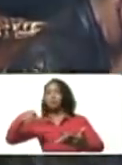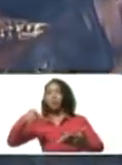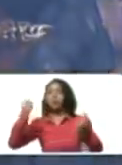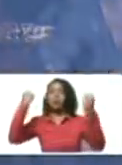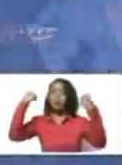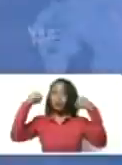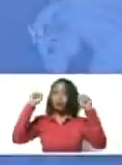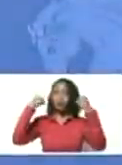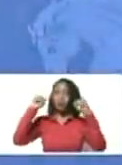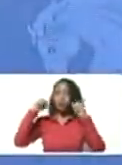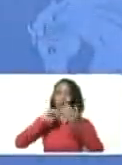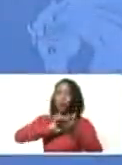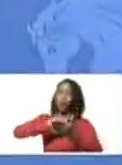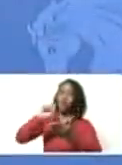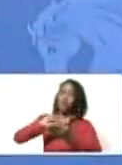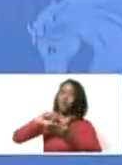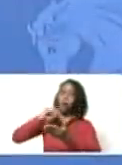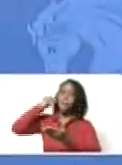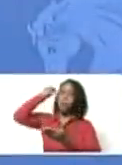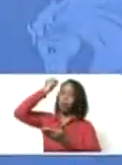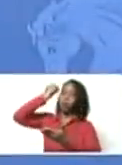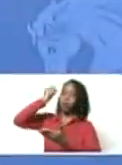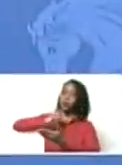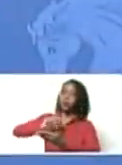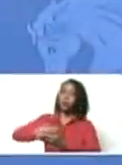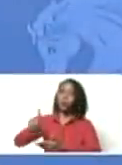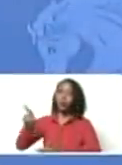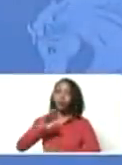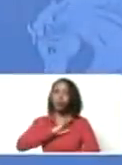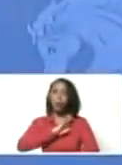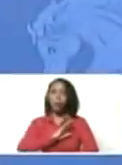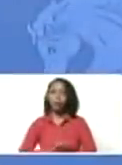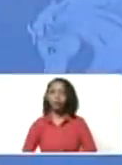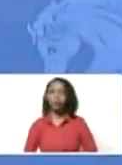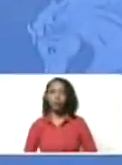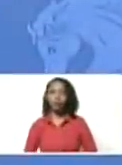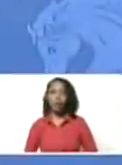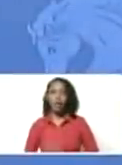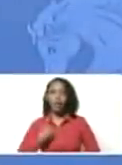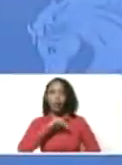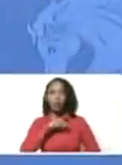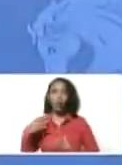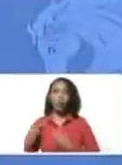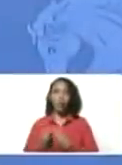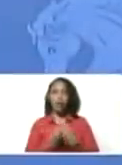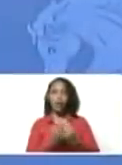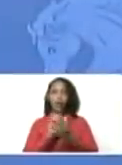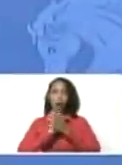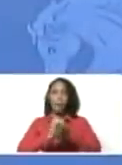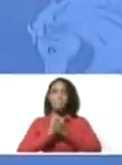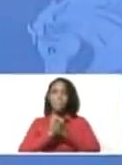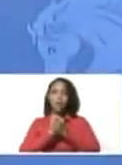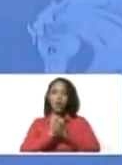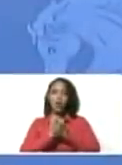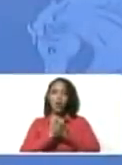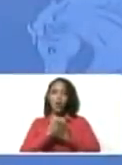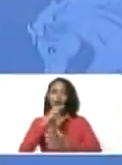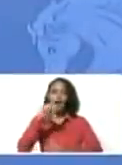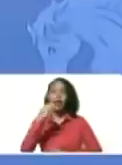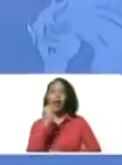ensayista, pensador de su tiempo, de nuestro compañero y amigo Aquiles